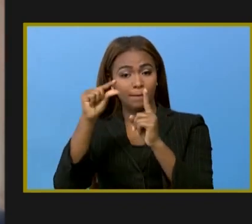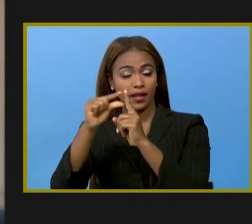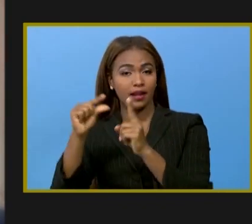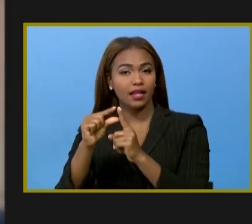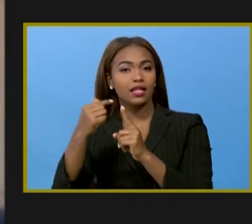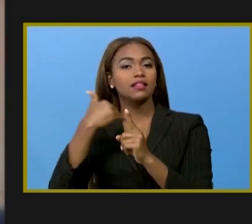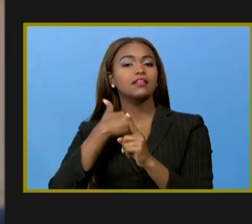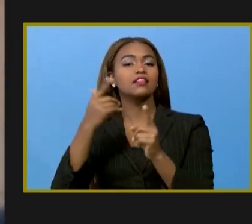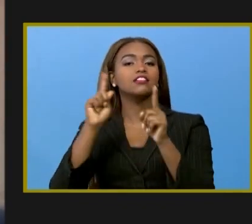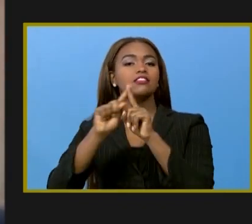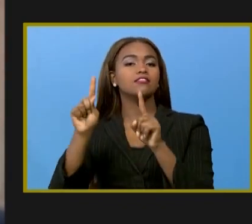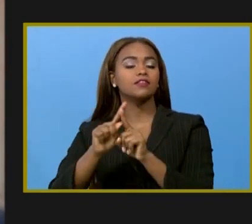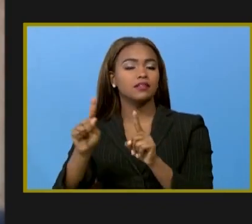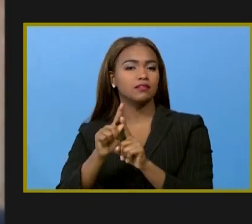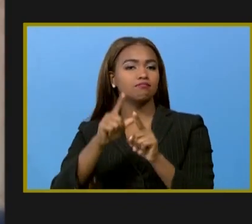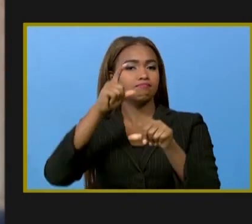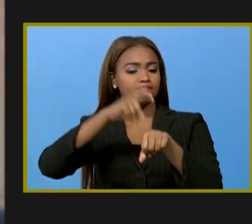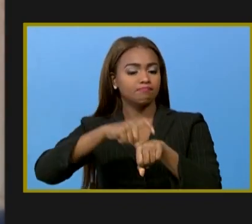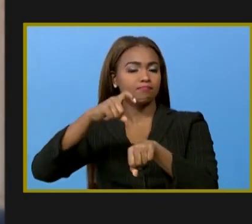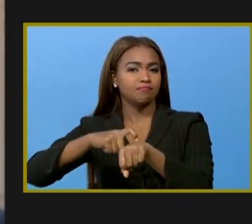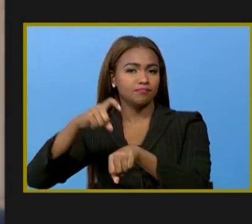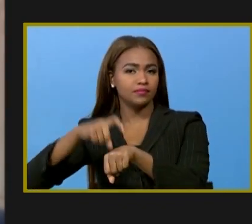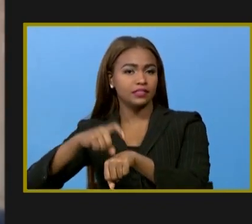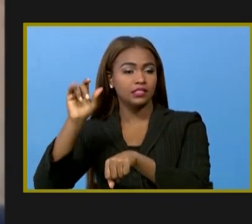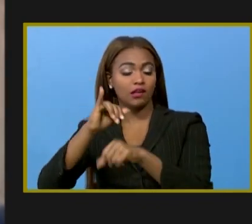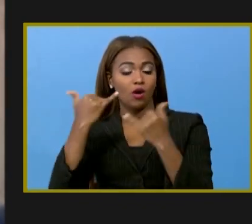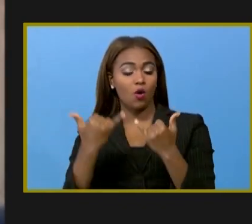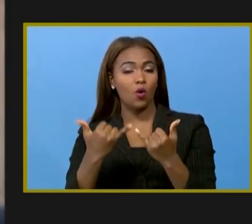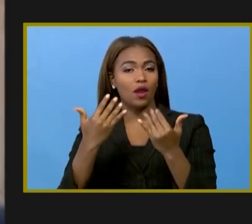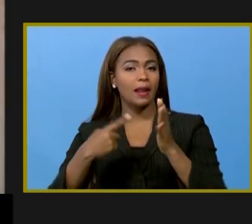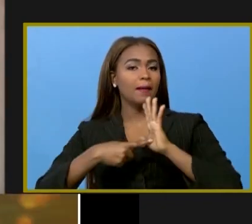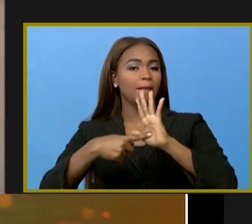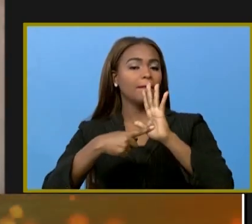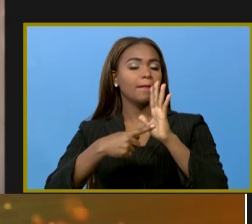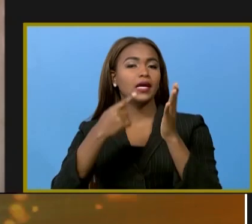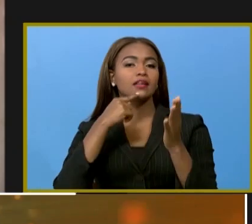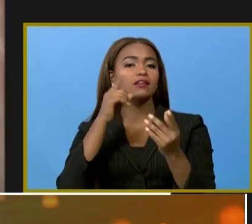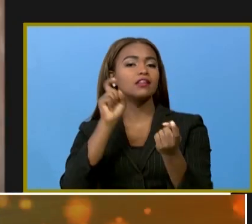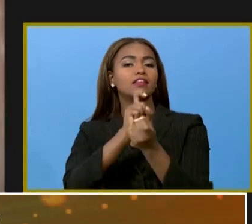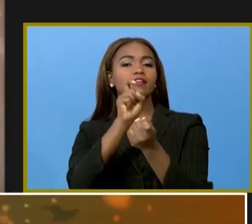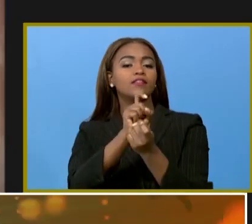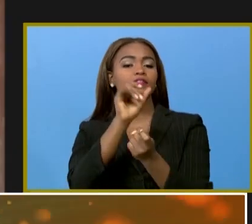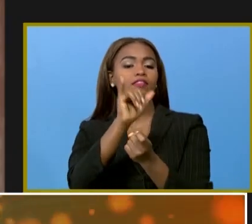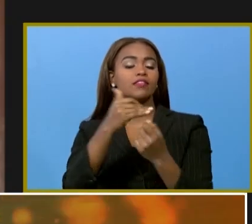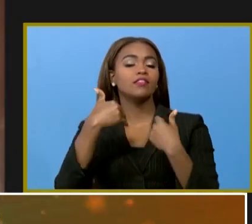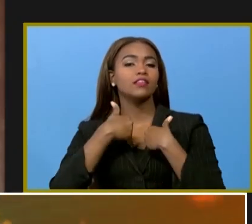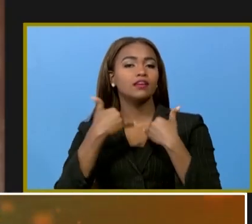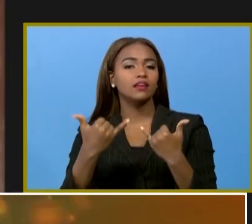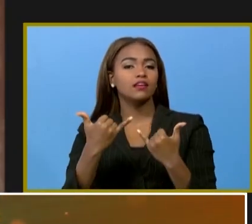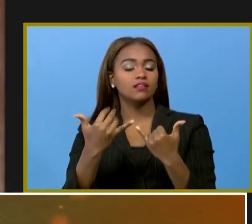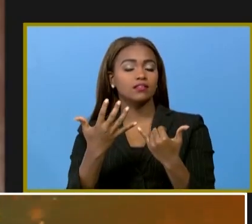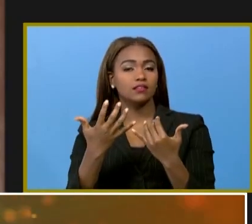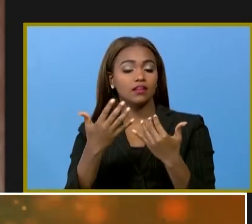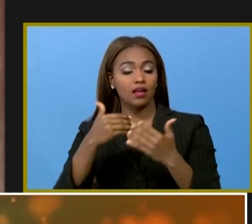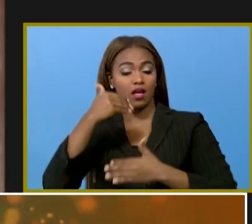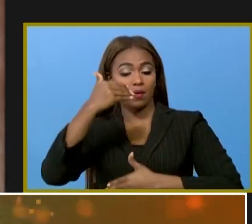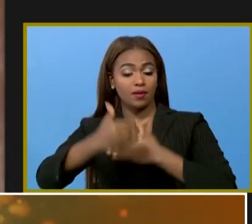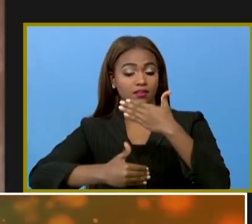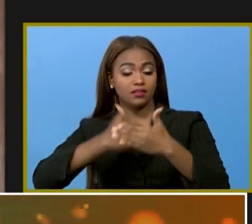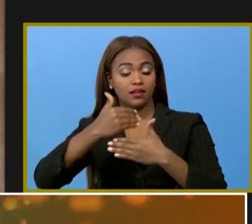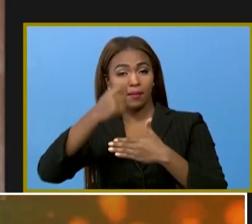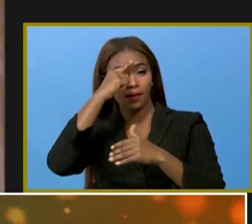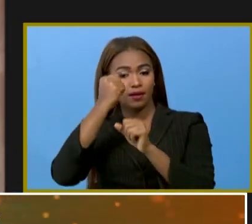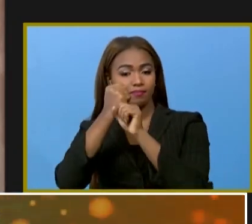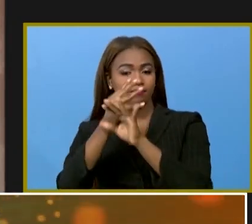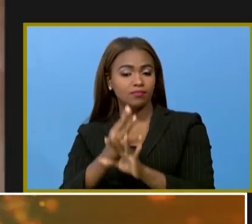diferentes etapas y la que viene es precisamente, entonces, avanzar en la